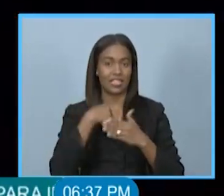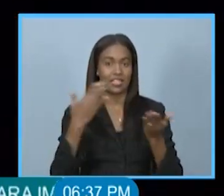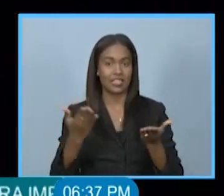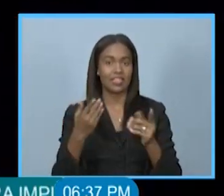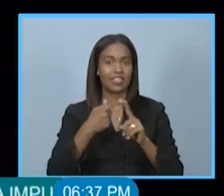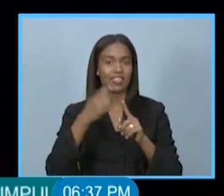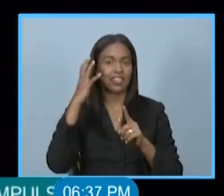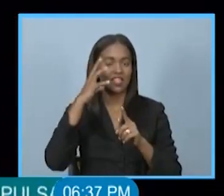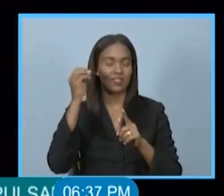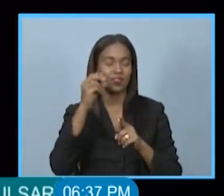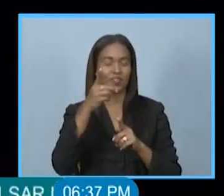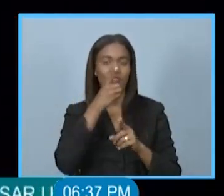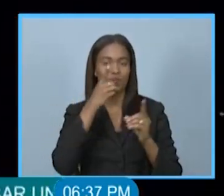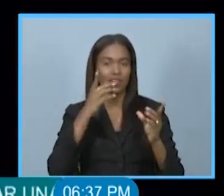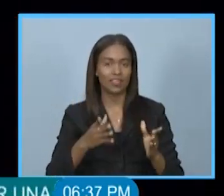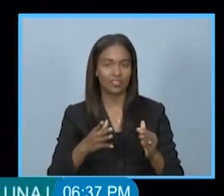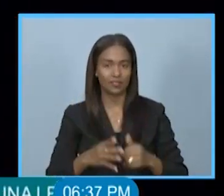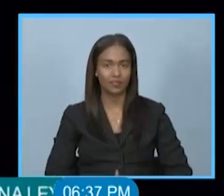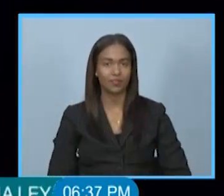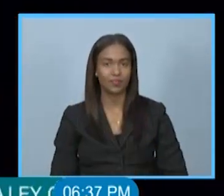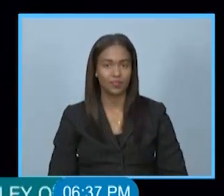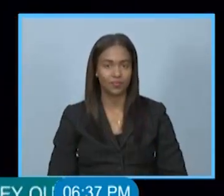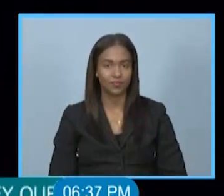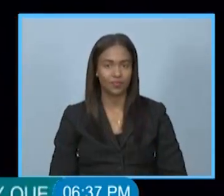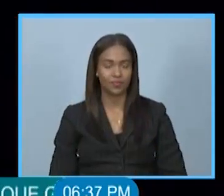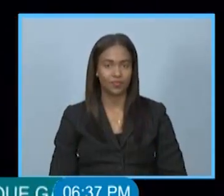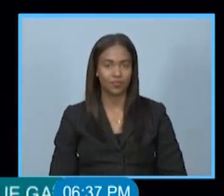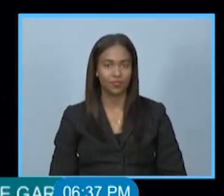radio televisión dominicana ya regresamos